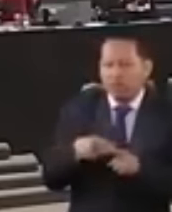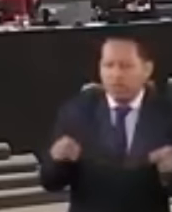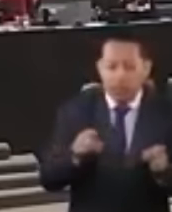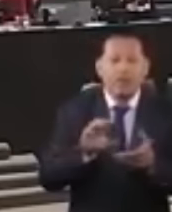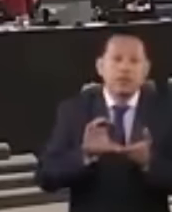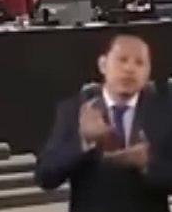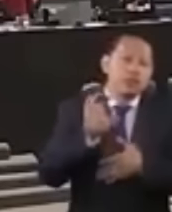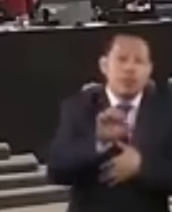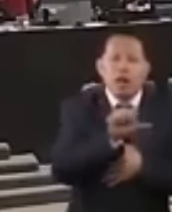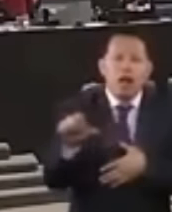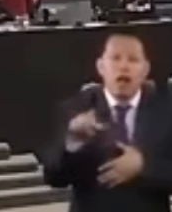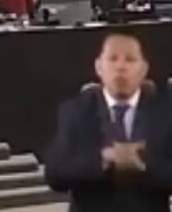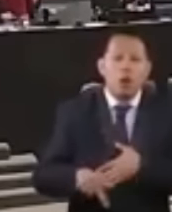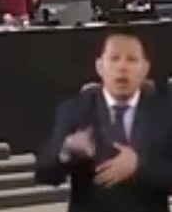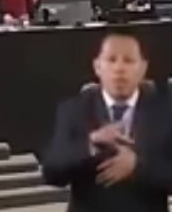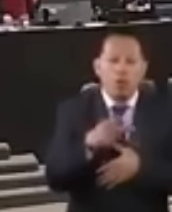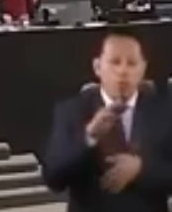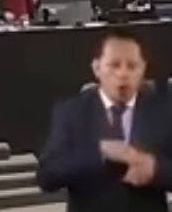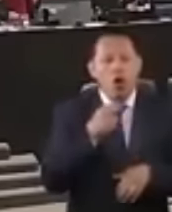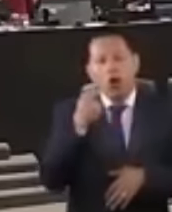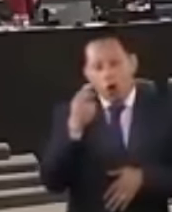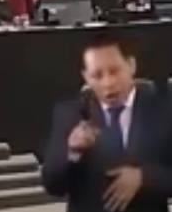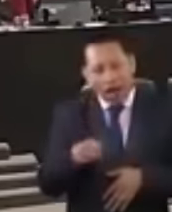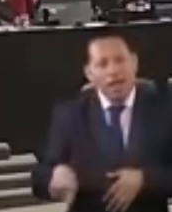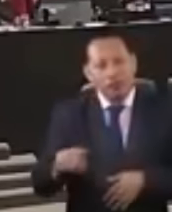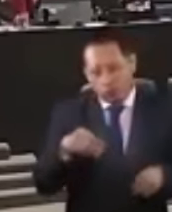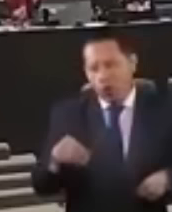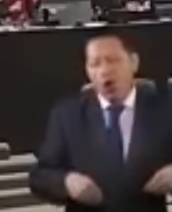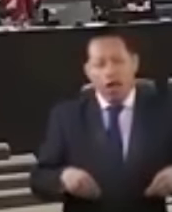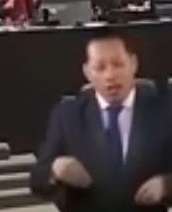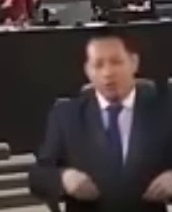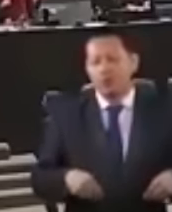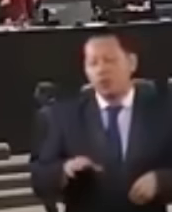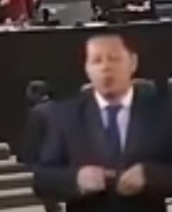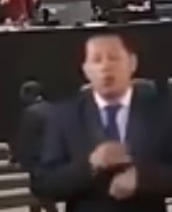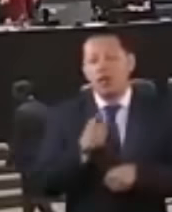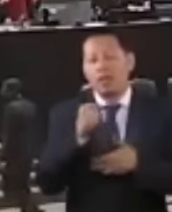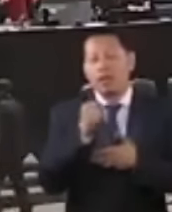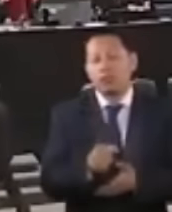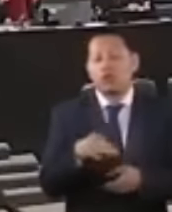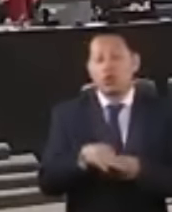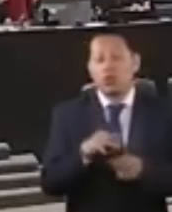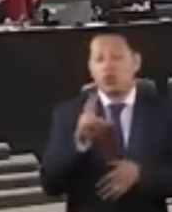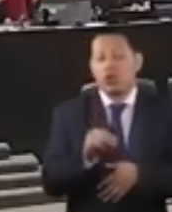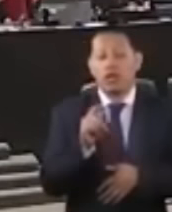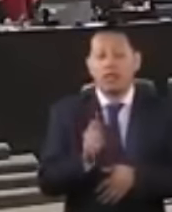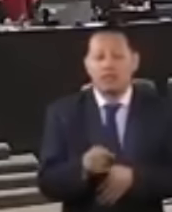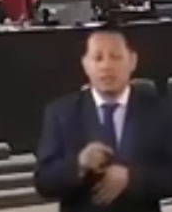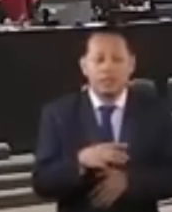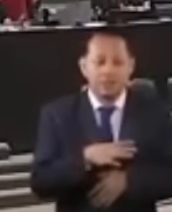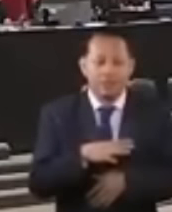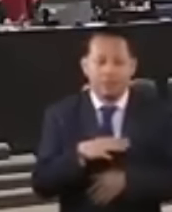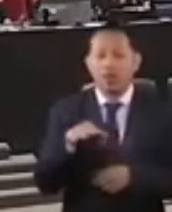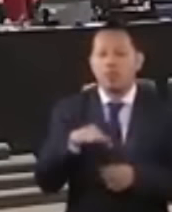directo al pueblo, y esto les molesta muchísimo. Y es que votar en contra del presupuesto es votar